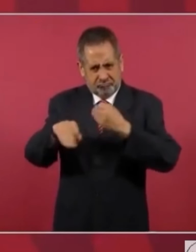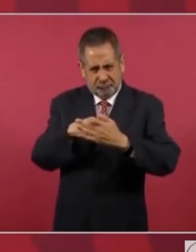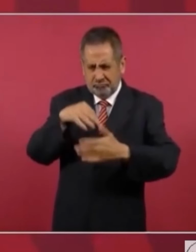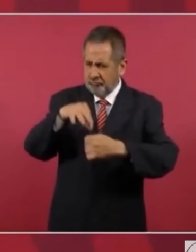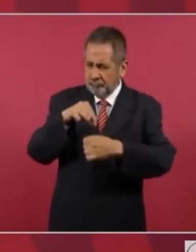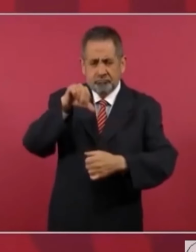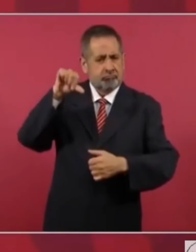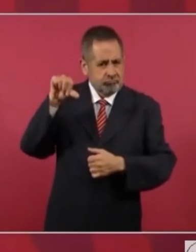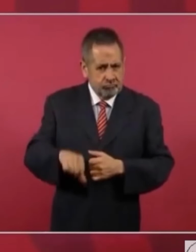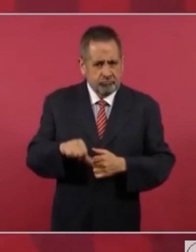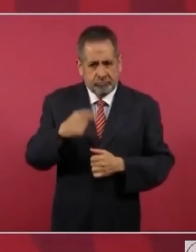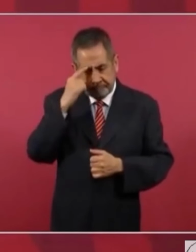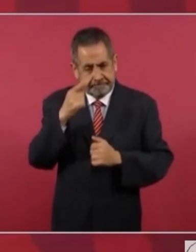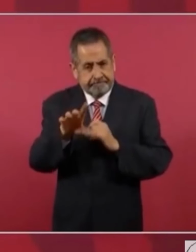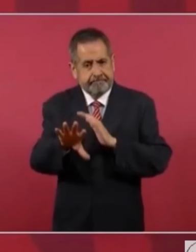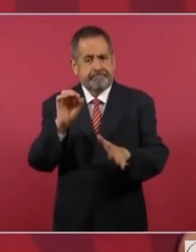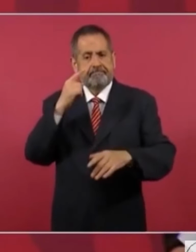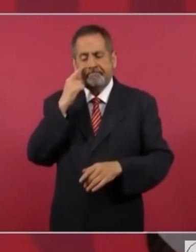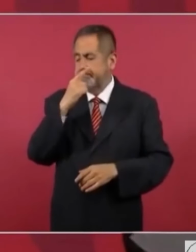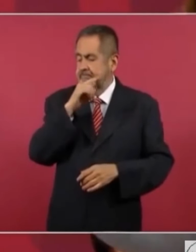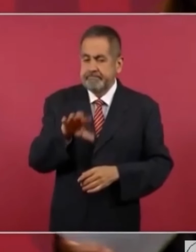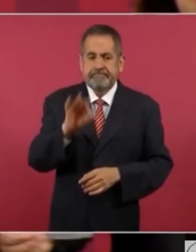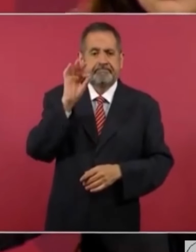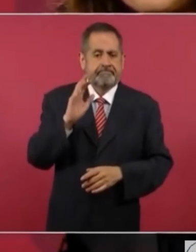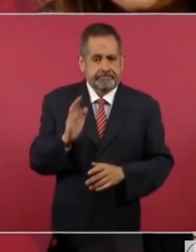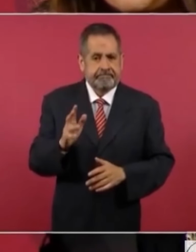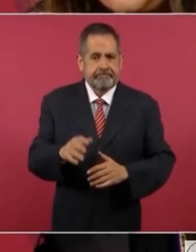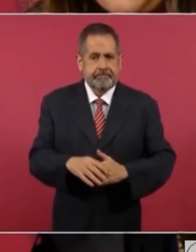para elegir